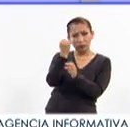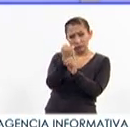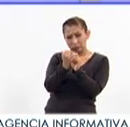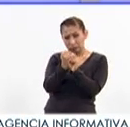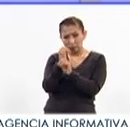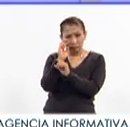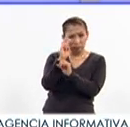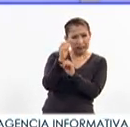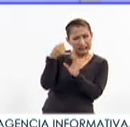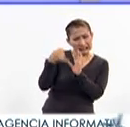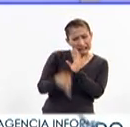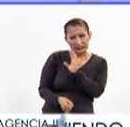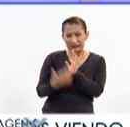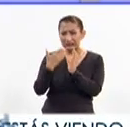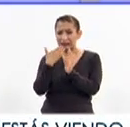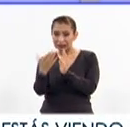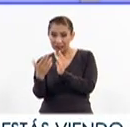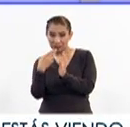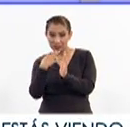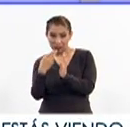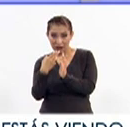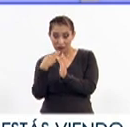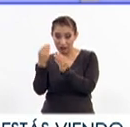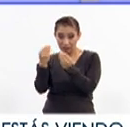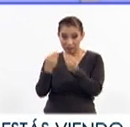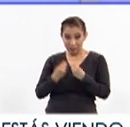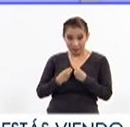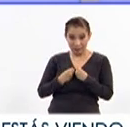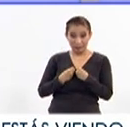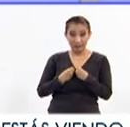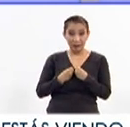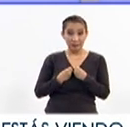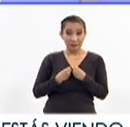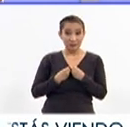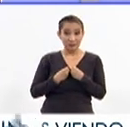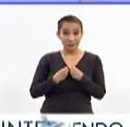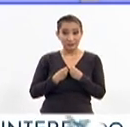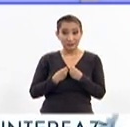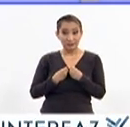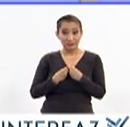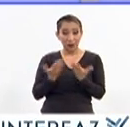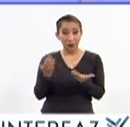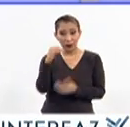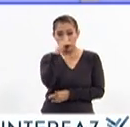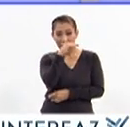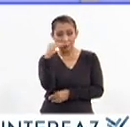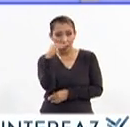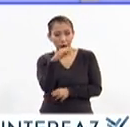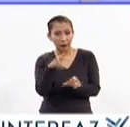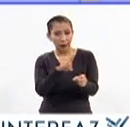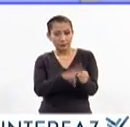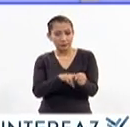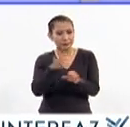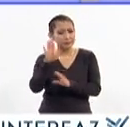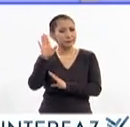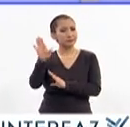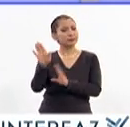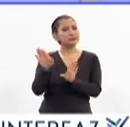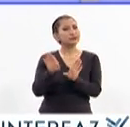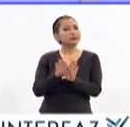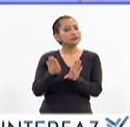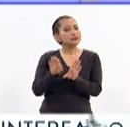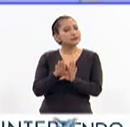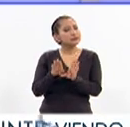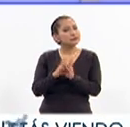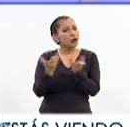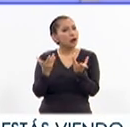explotar quizá lo mejor que nos ofrece de manera, por decirlo de una forma gratuita, de forma natural, de forma